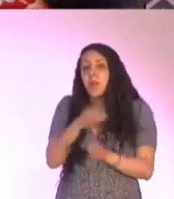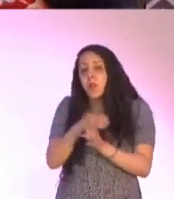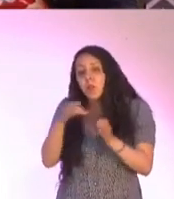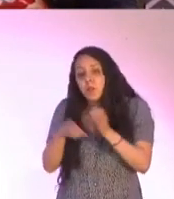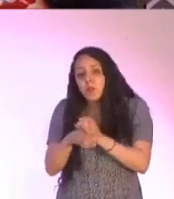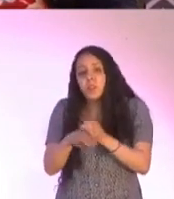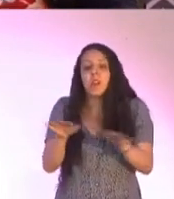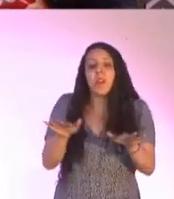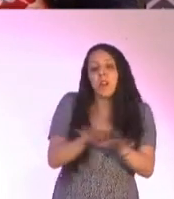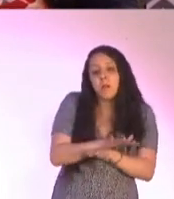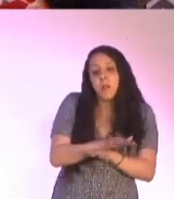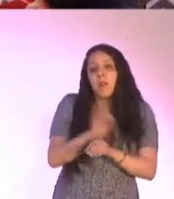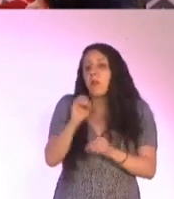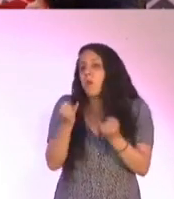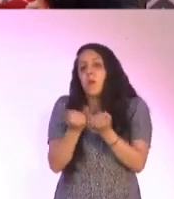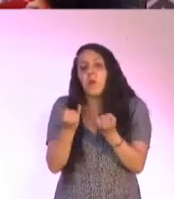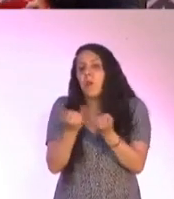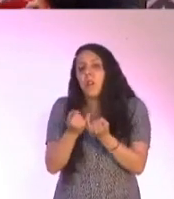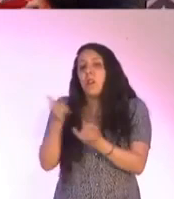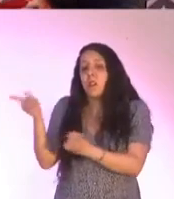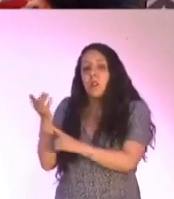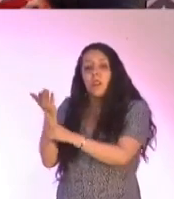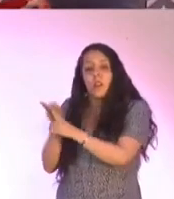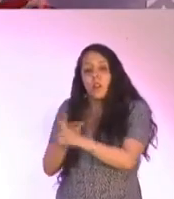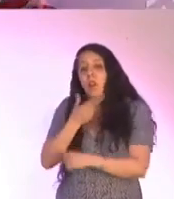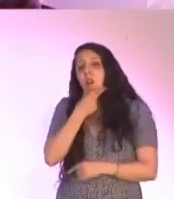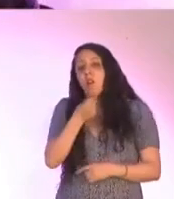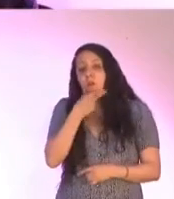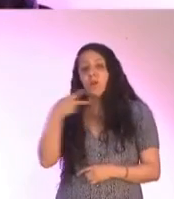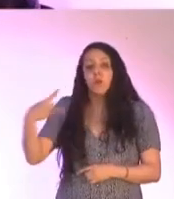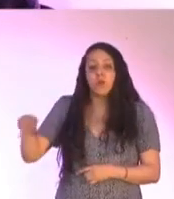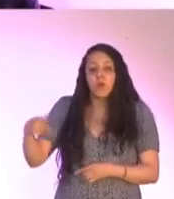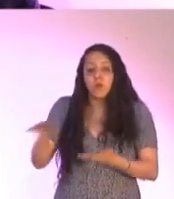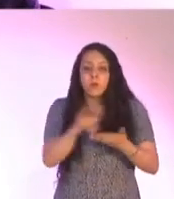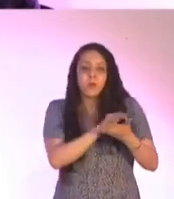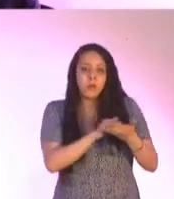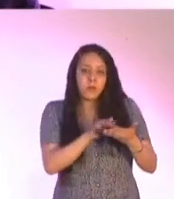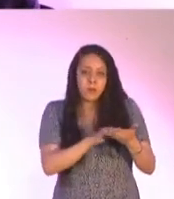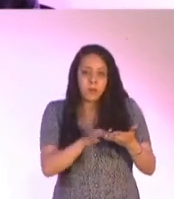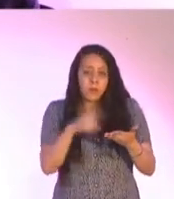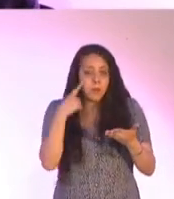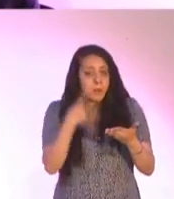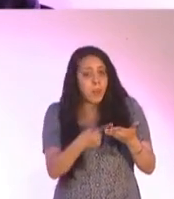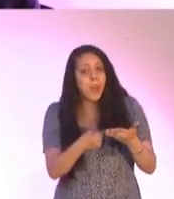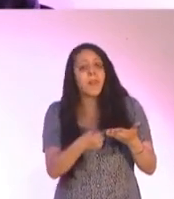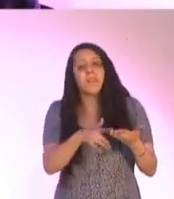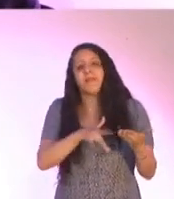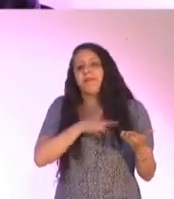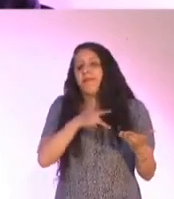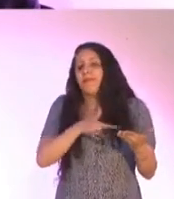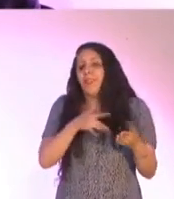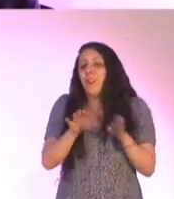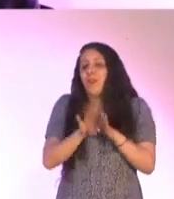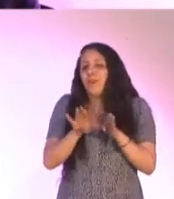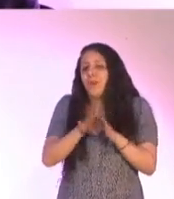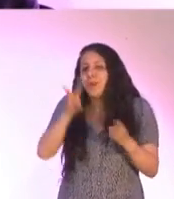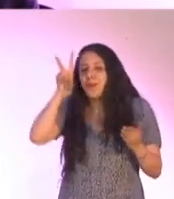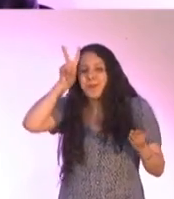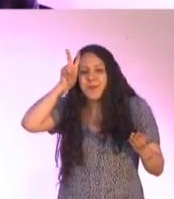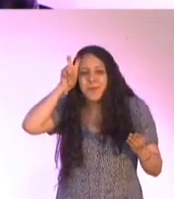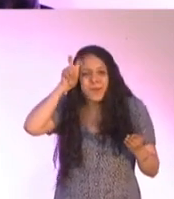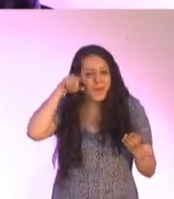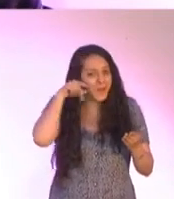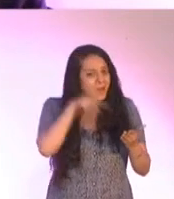acuerdo de crédito tu texto y me dio un poco de envidia sabes por qué dijeron hoy gran día han invitado